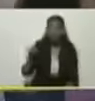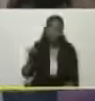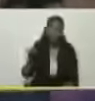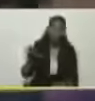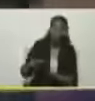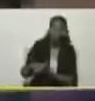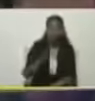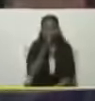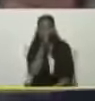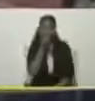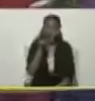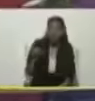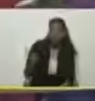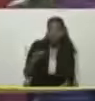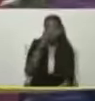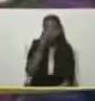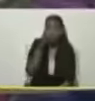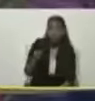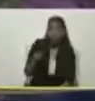ni comiquita.